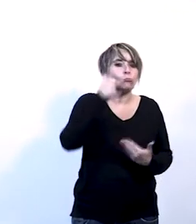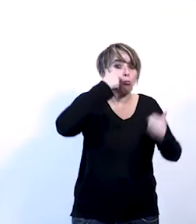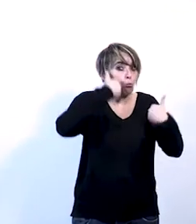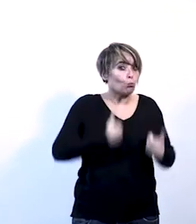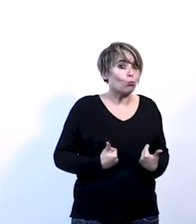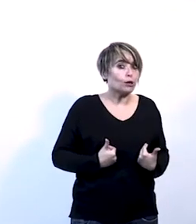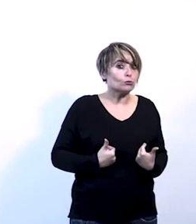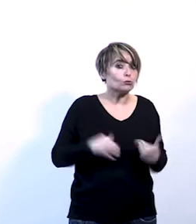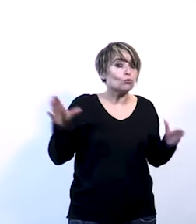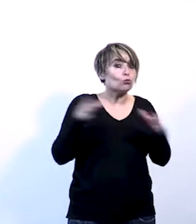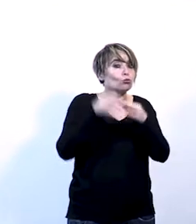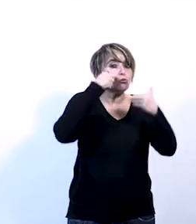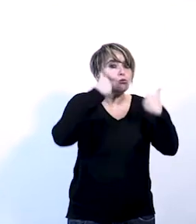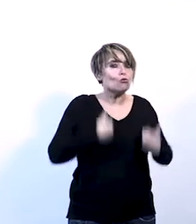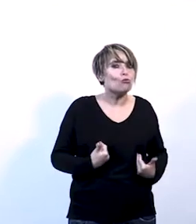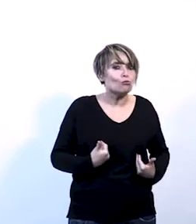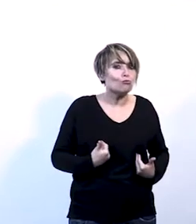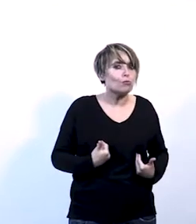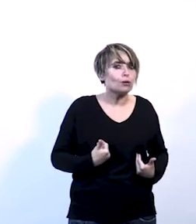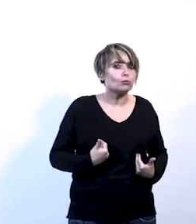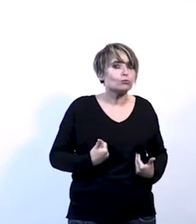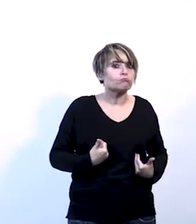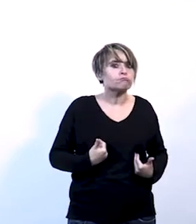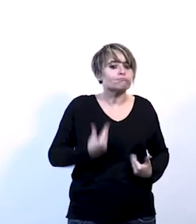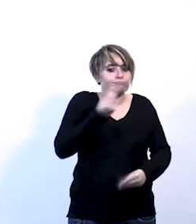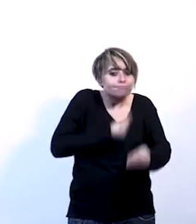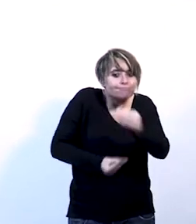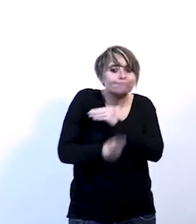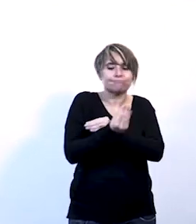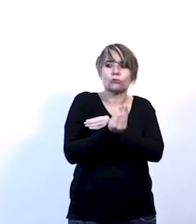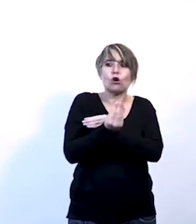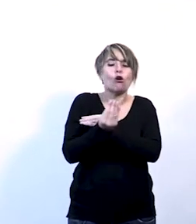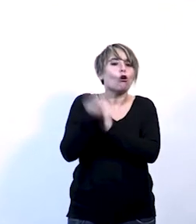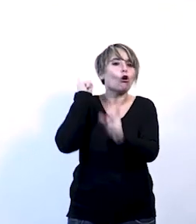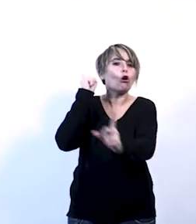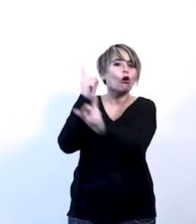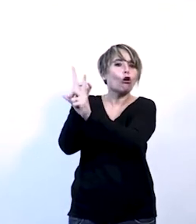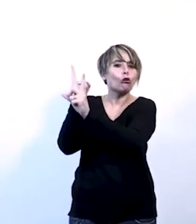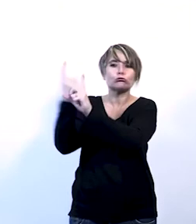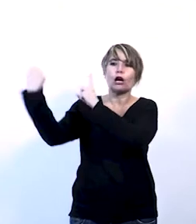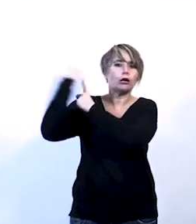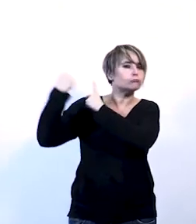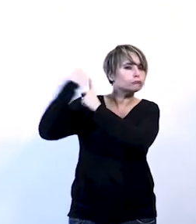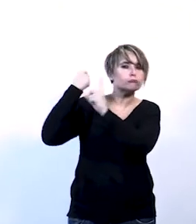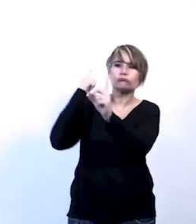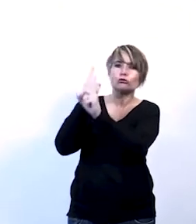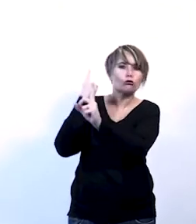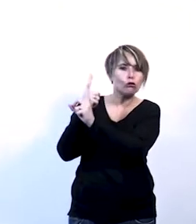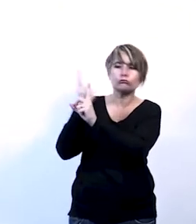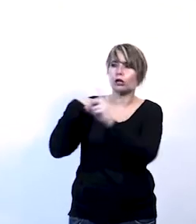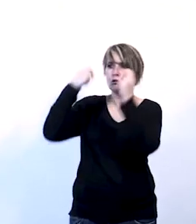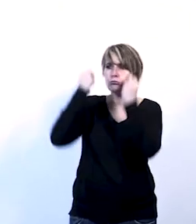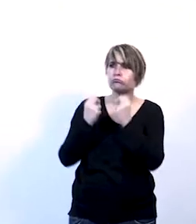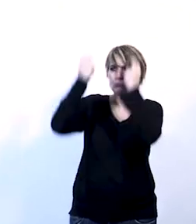humano está hecho y nació para que esté en contra de cualquier acto que está en contra de